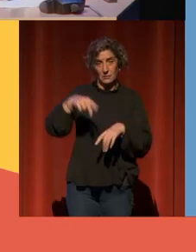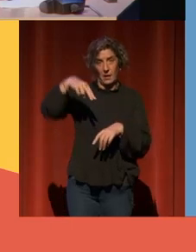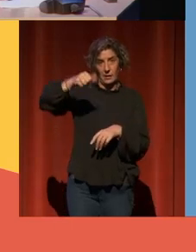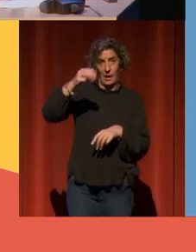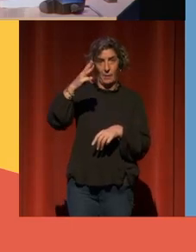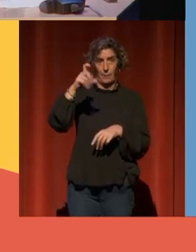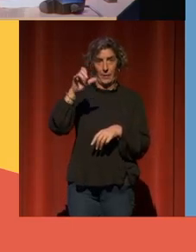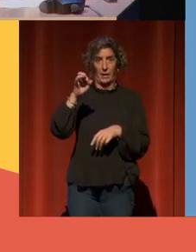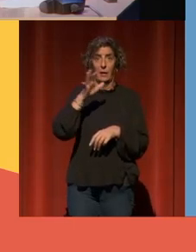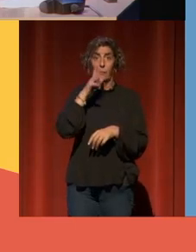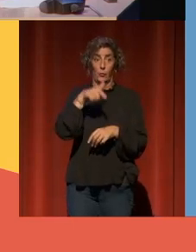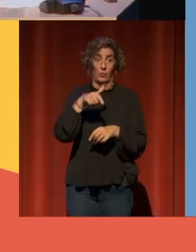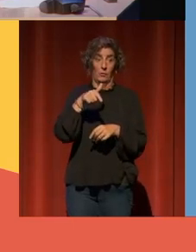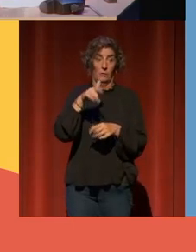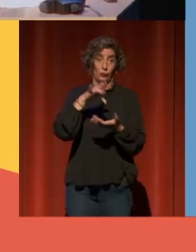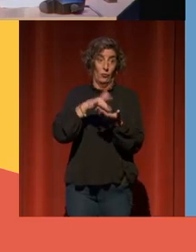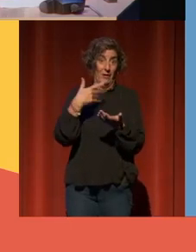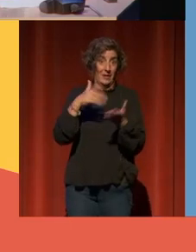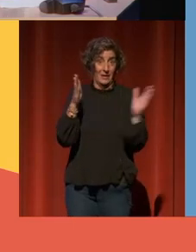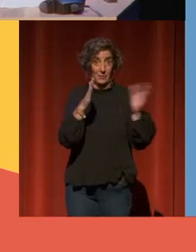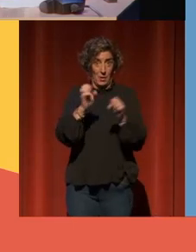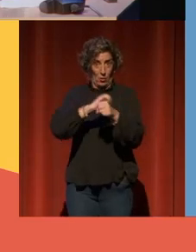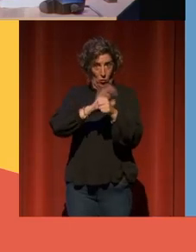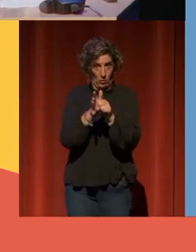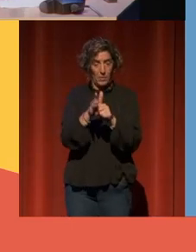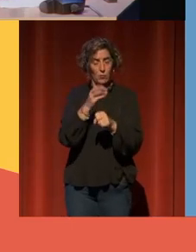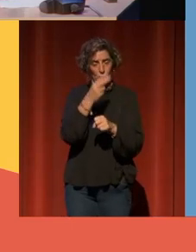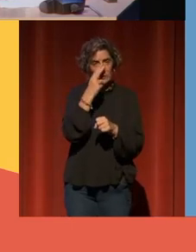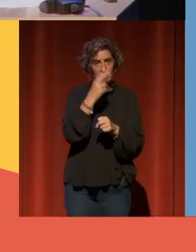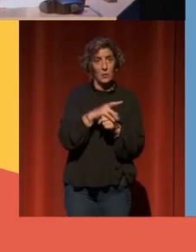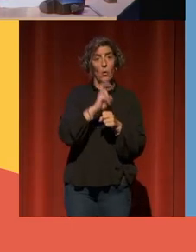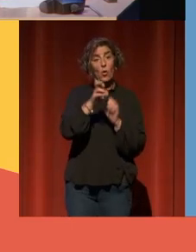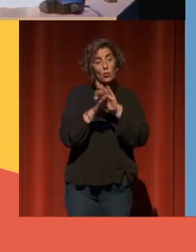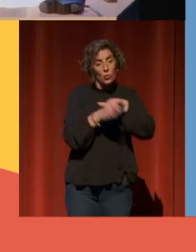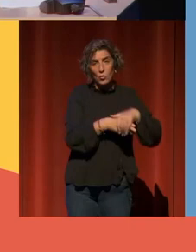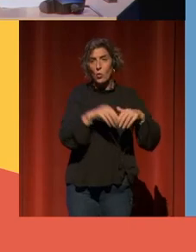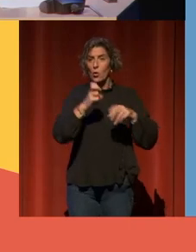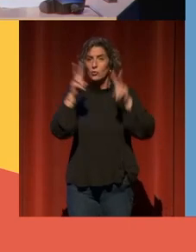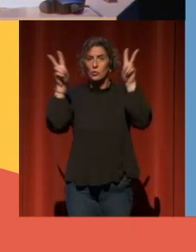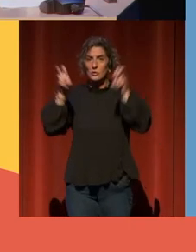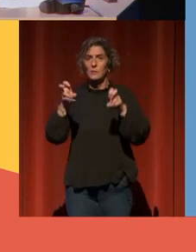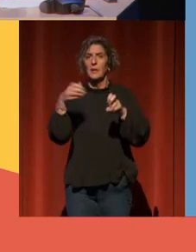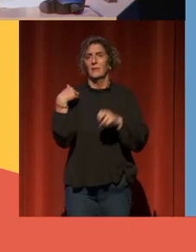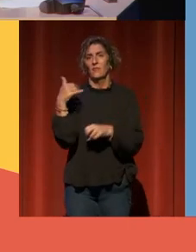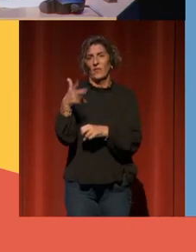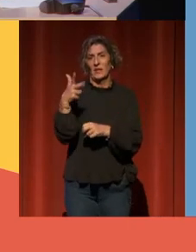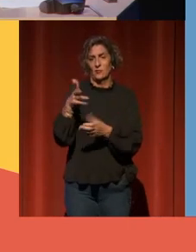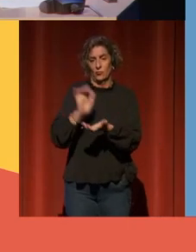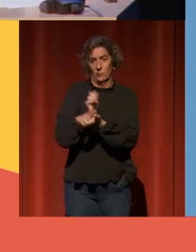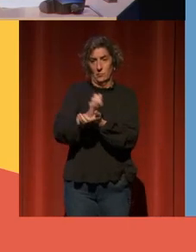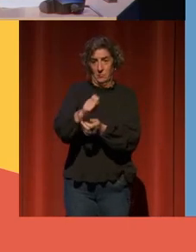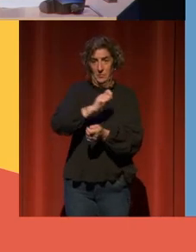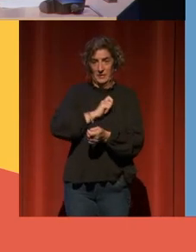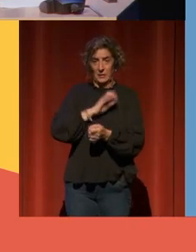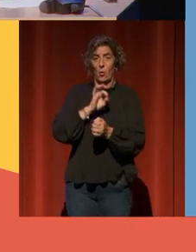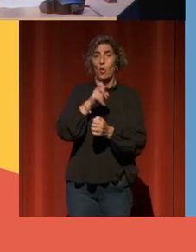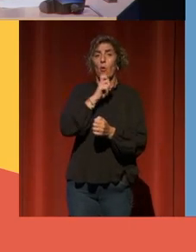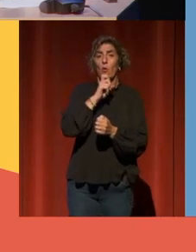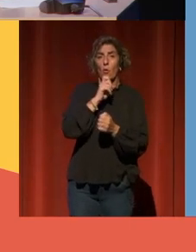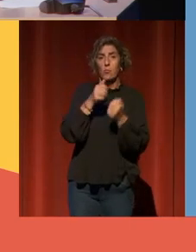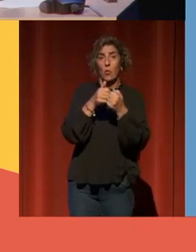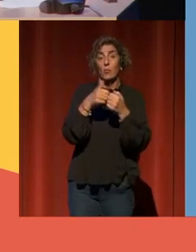durante el periodo del covid otro temas sobre los derechos de préstamo como apertura de los